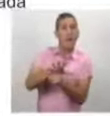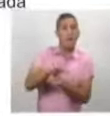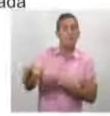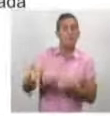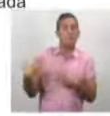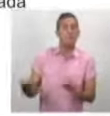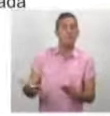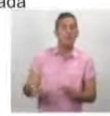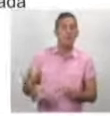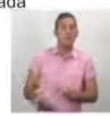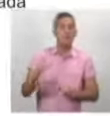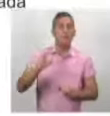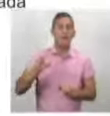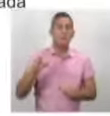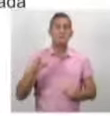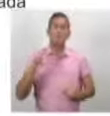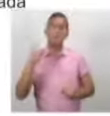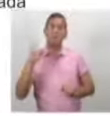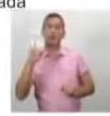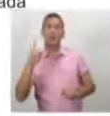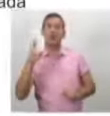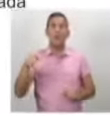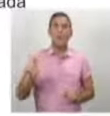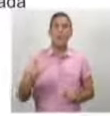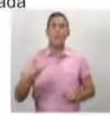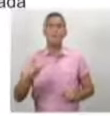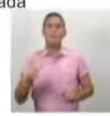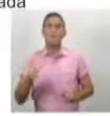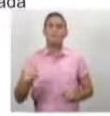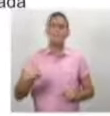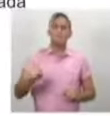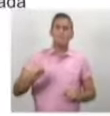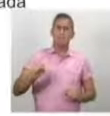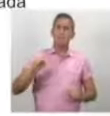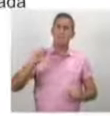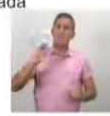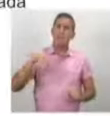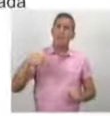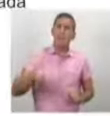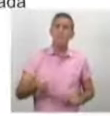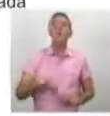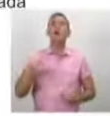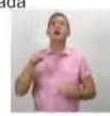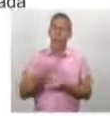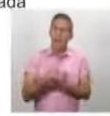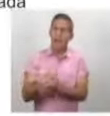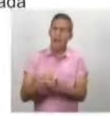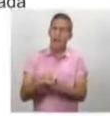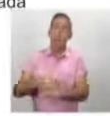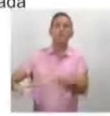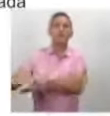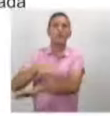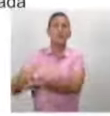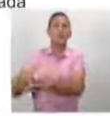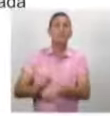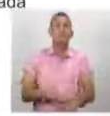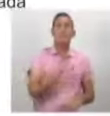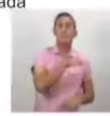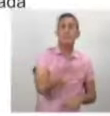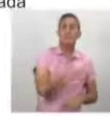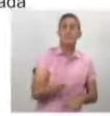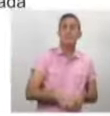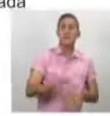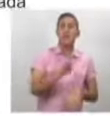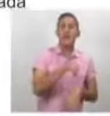de que el citoplasma, la sustancia que encontramos en él, permite este constante movimiento. Y la membrana citoplasmática en